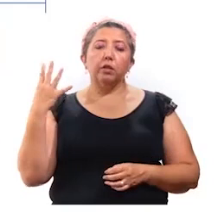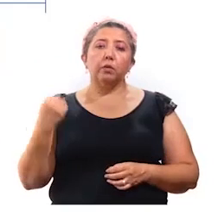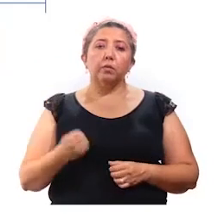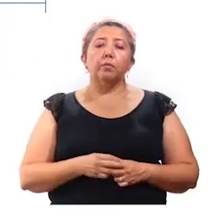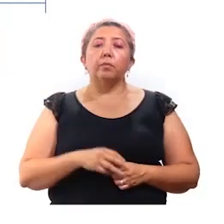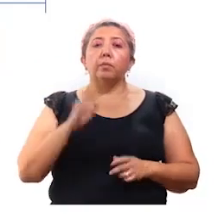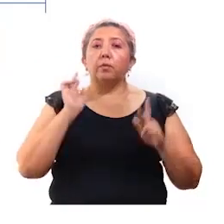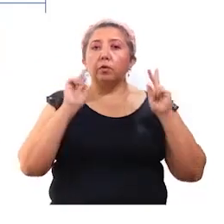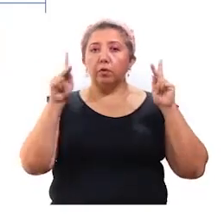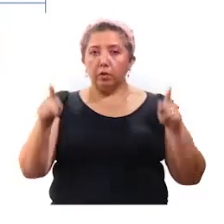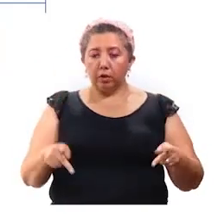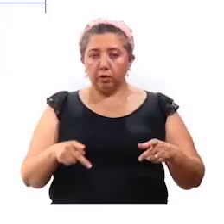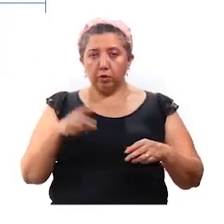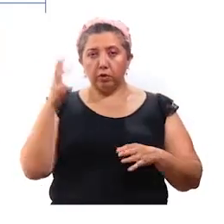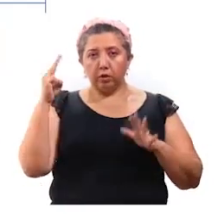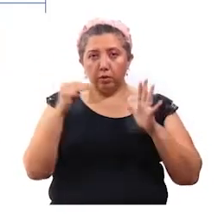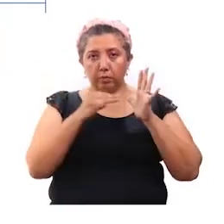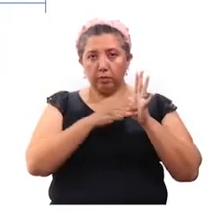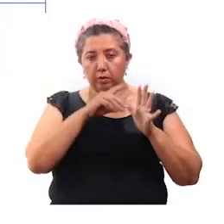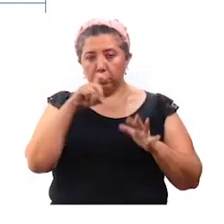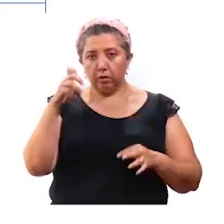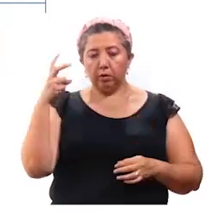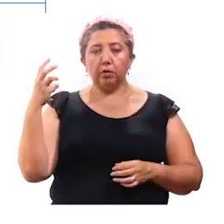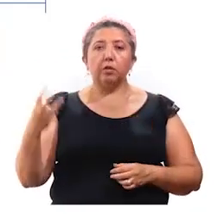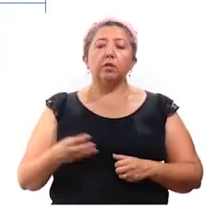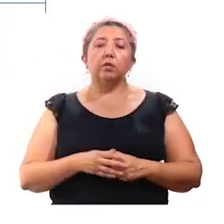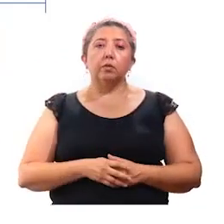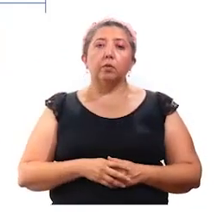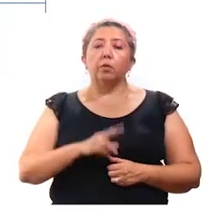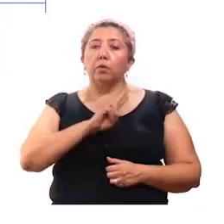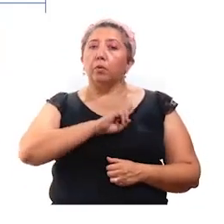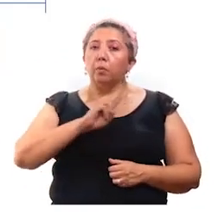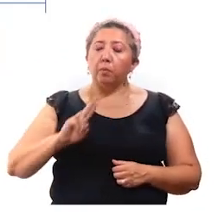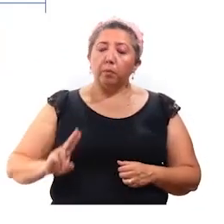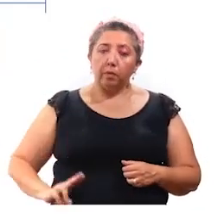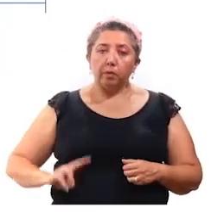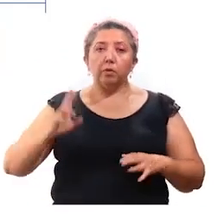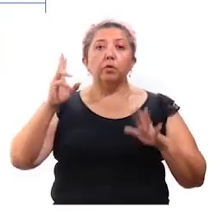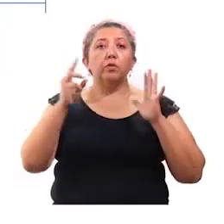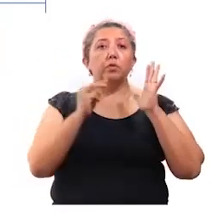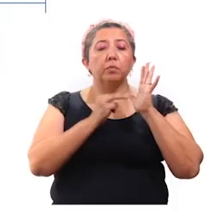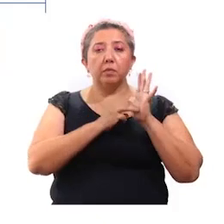4.669, Progreso, 3.103, Humán,